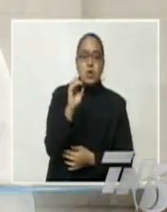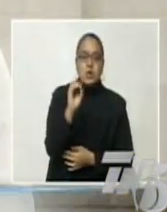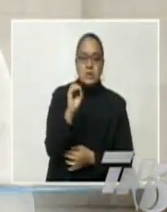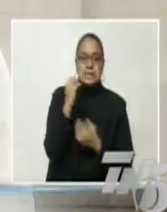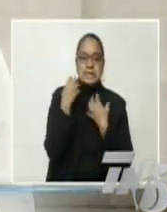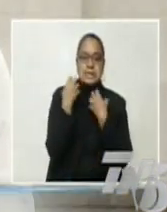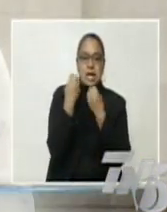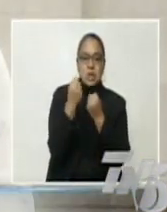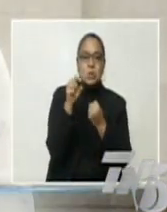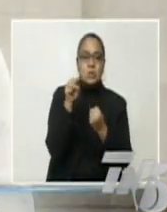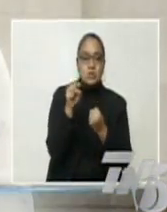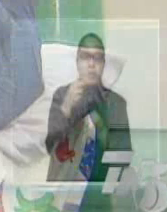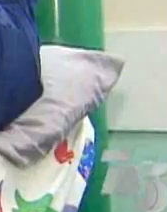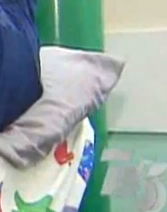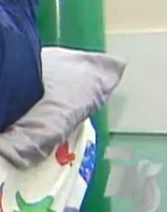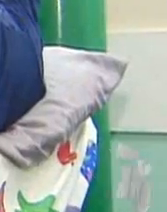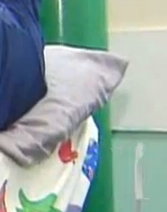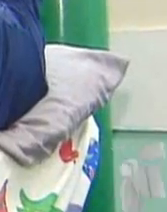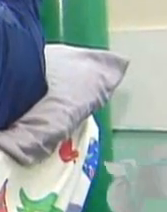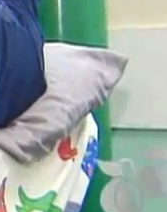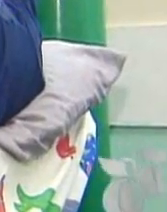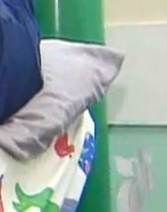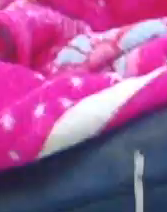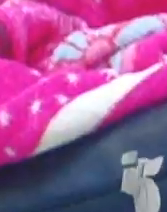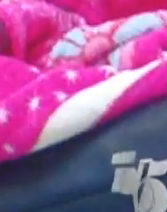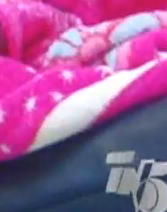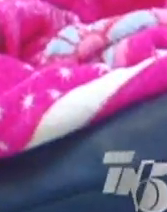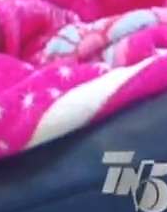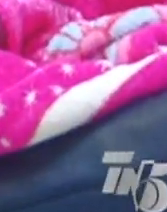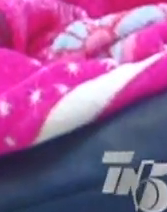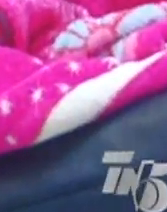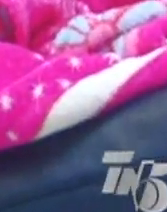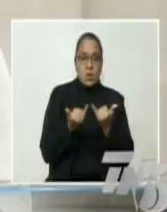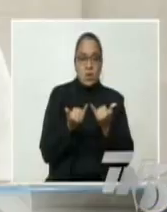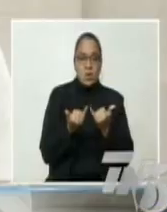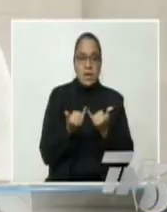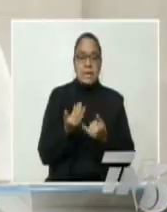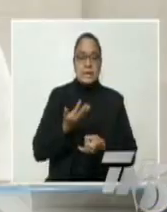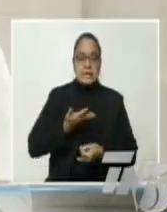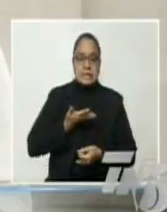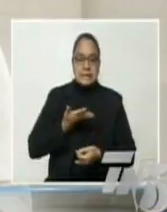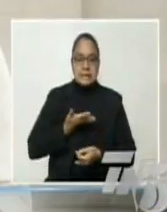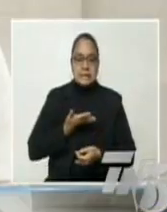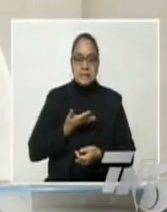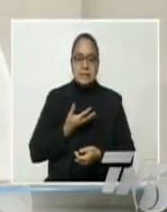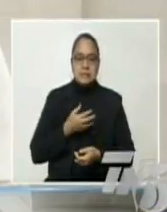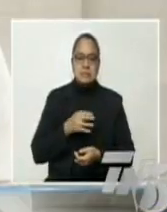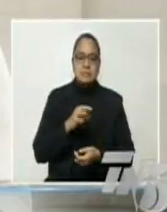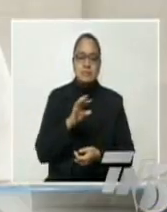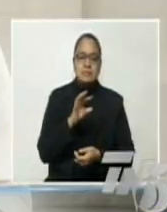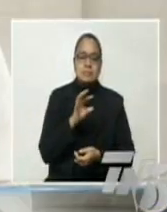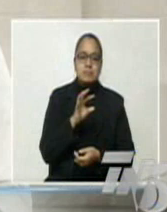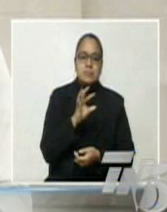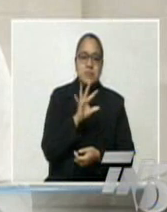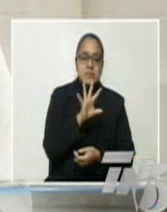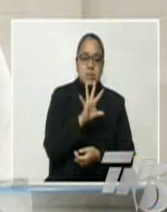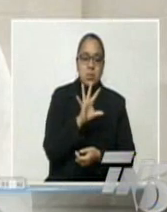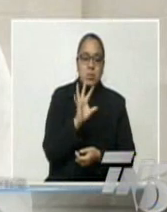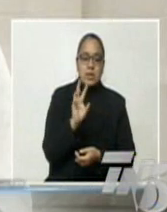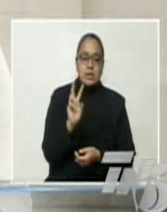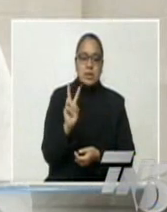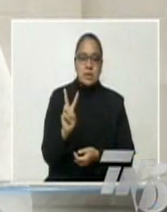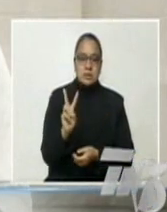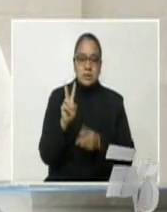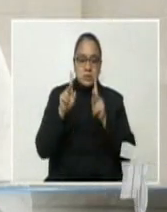de Riesgos, Francis Contreras, permanecerán en aislamiento y se encuentran estables. En estos momentos hay